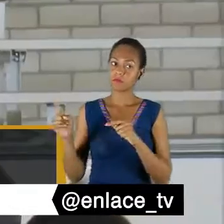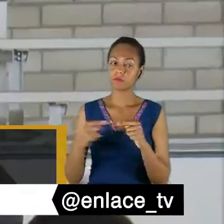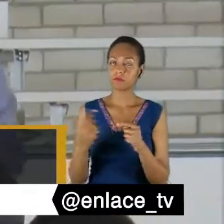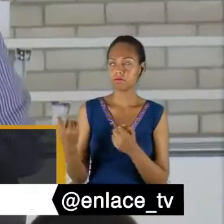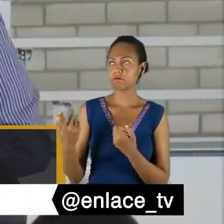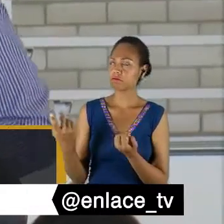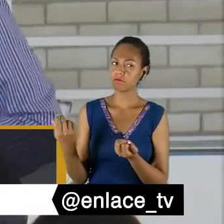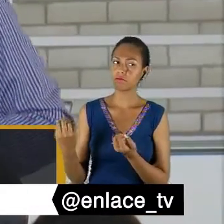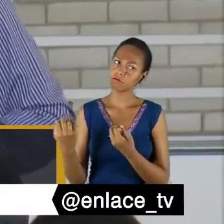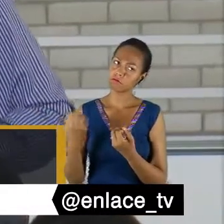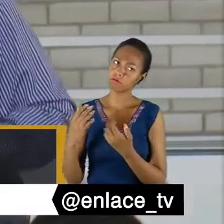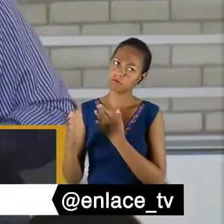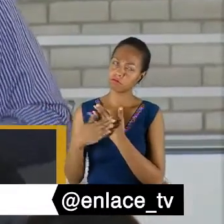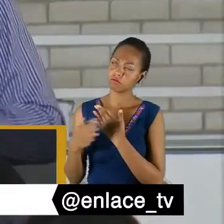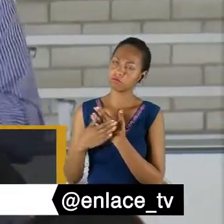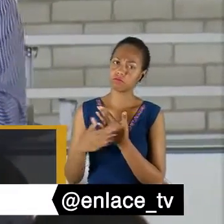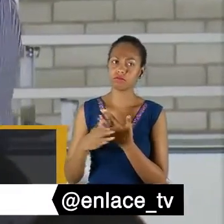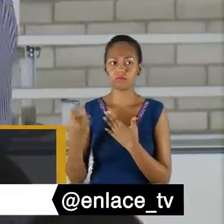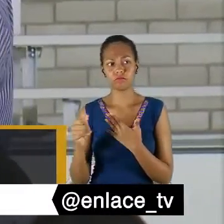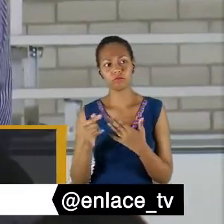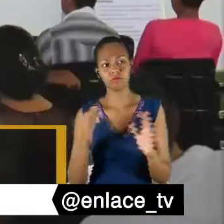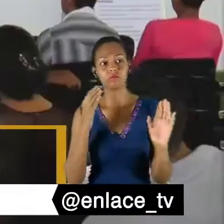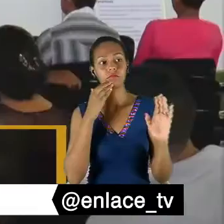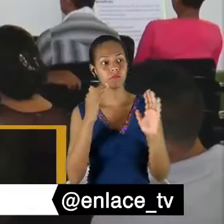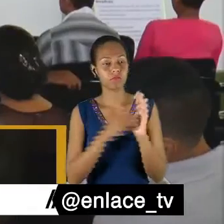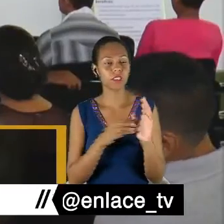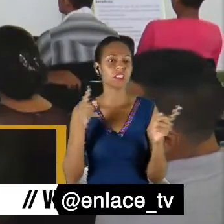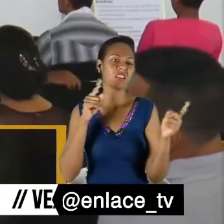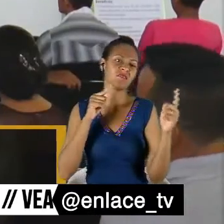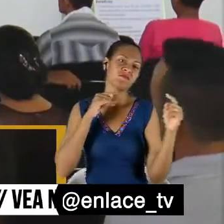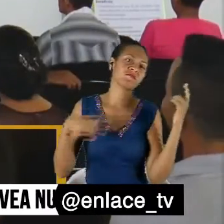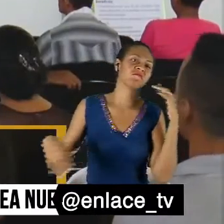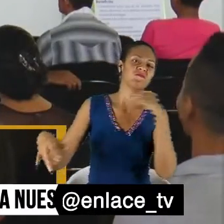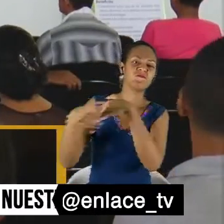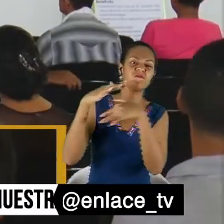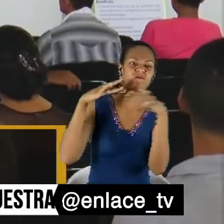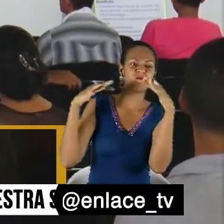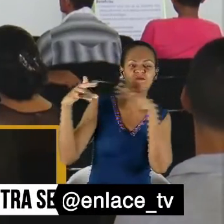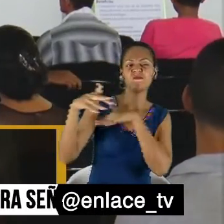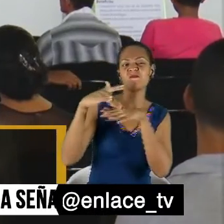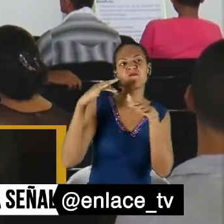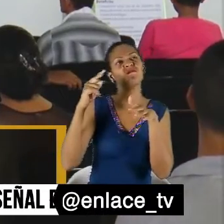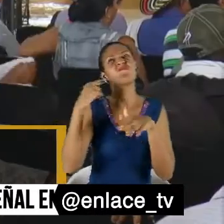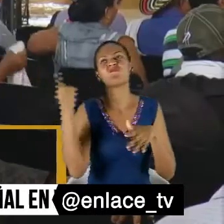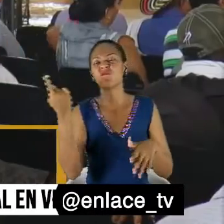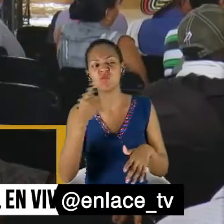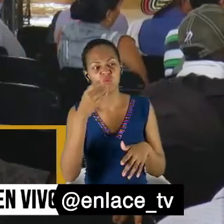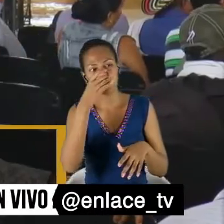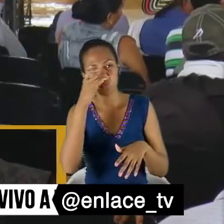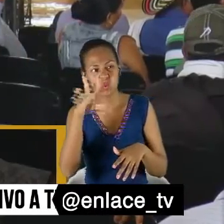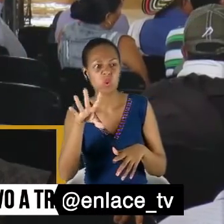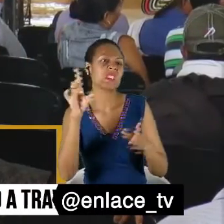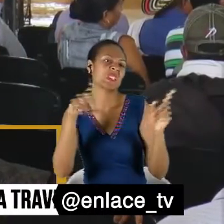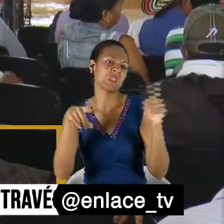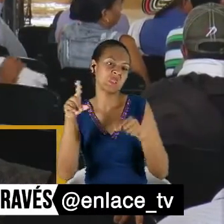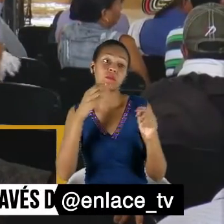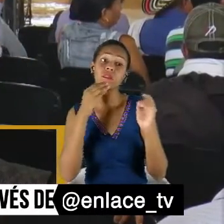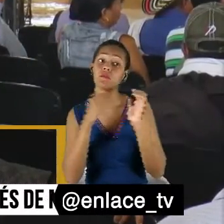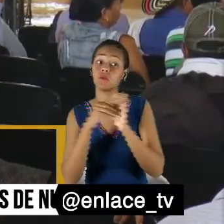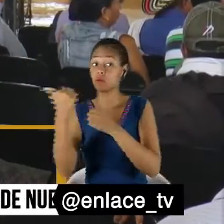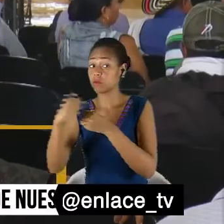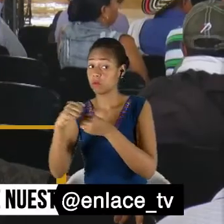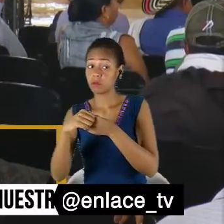ha tramitado especialmente por cuestiones de contaminación en el medio ambiente por parte de compañías petroleras. Llega Barranca Bermeja y todo el